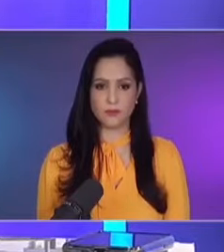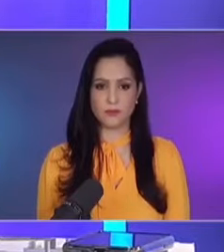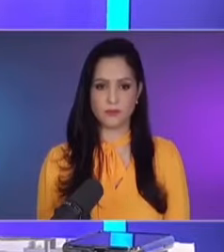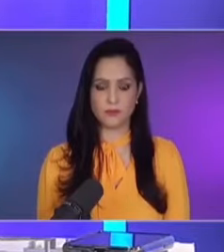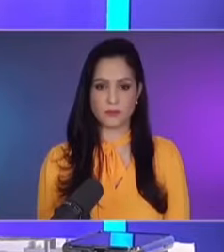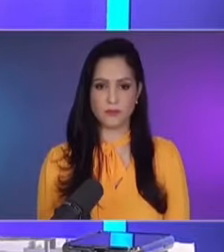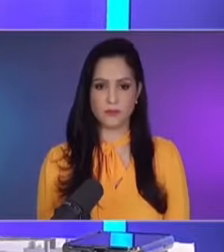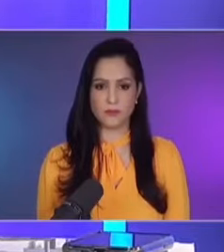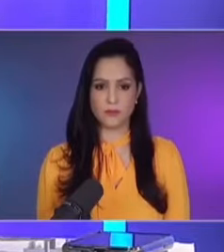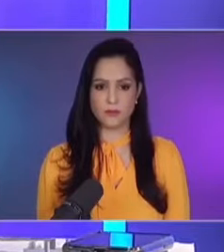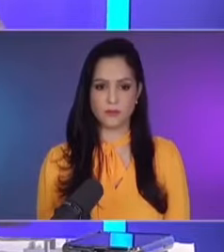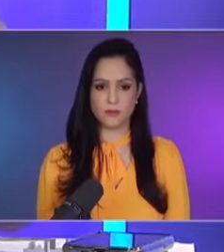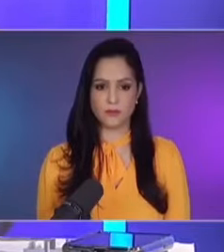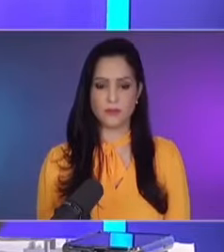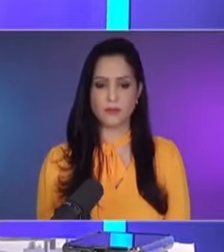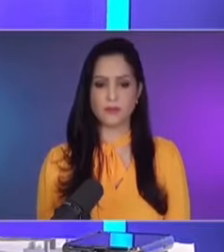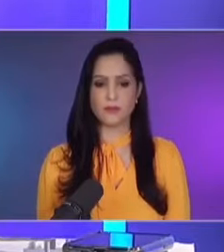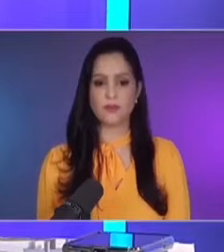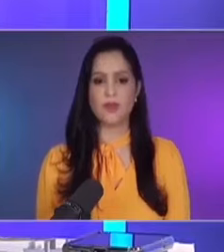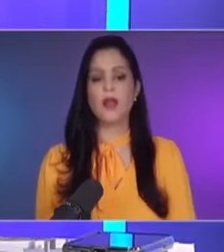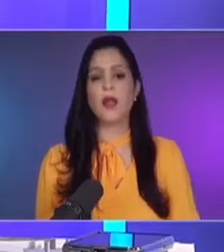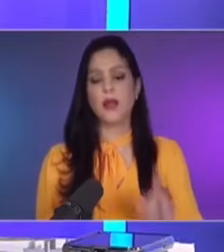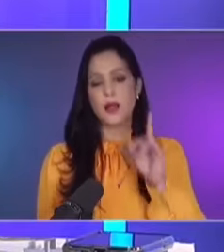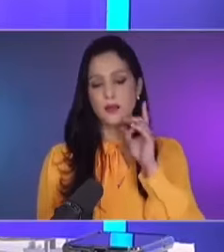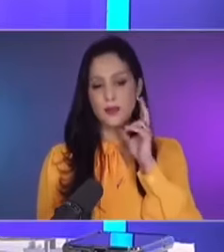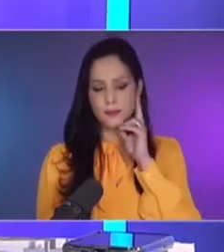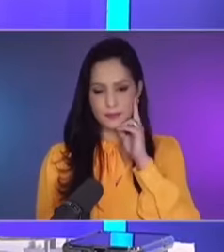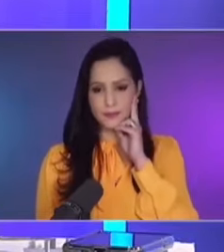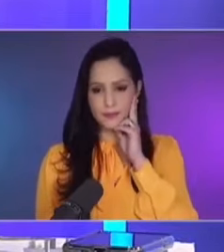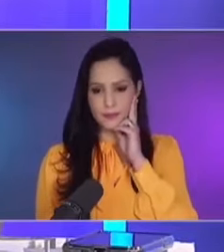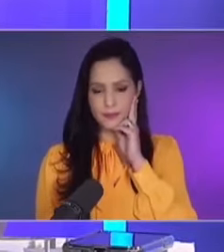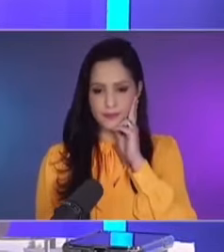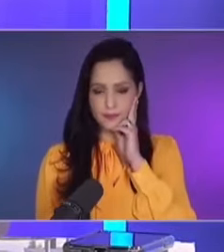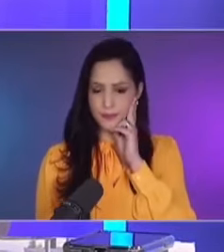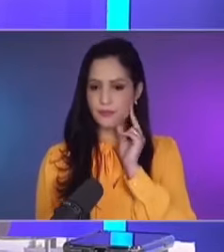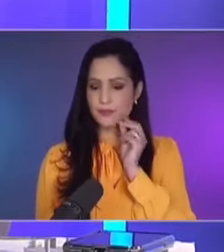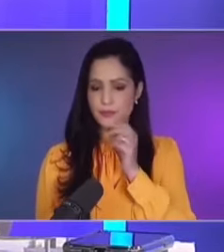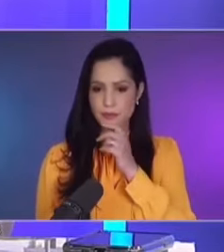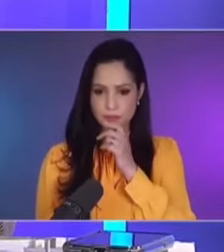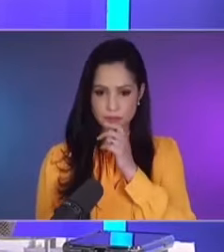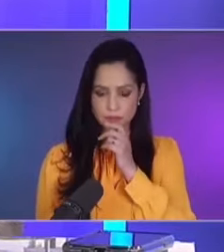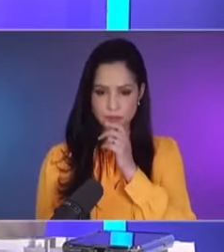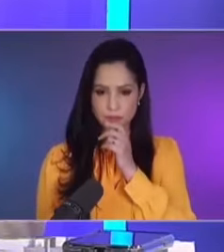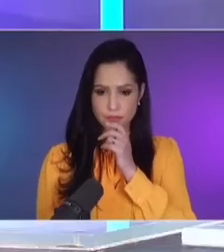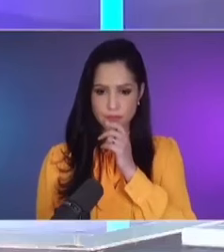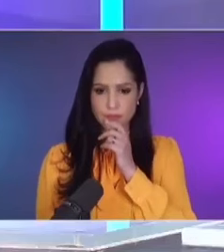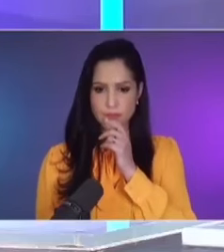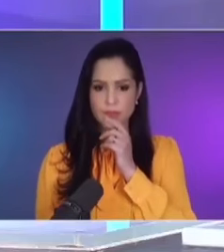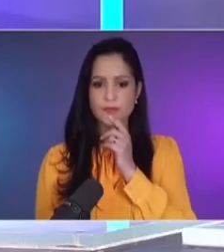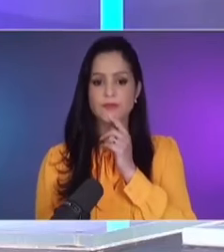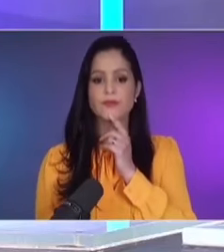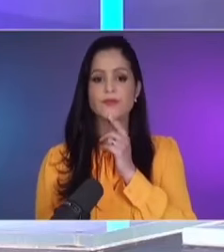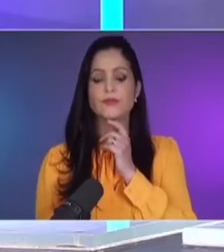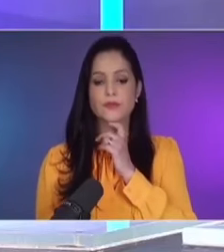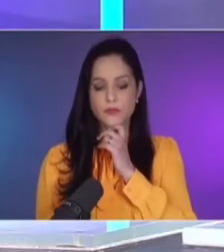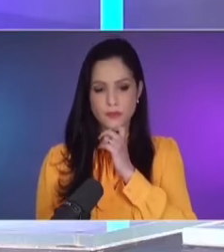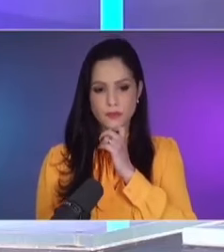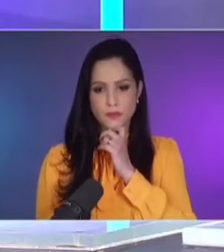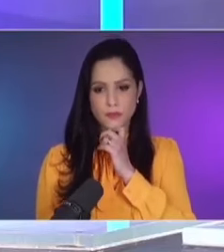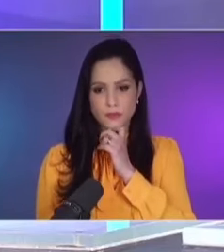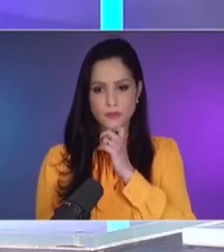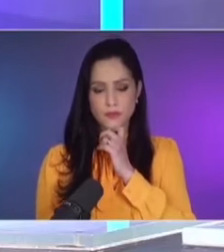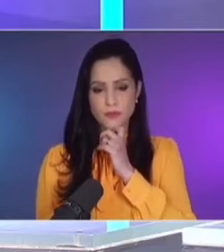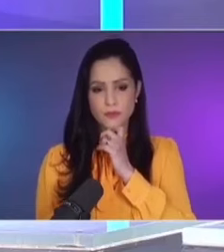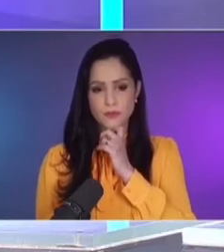constantemente corendo la identidad cultural nacional H el proceso para poder someterla otra vez al